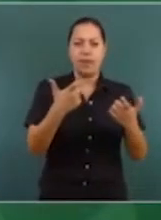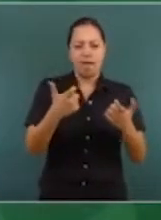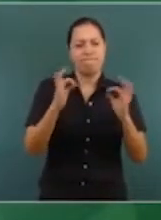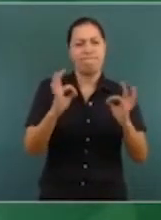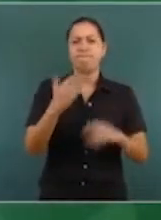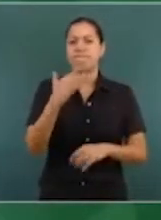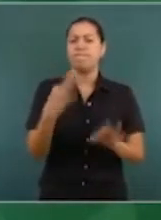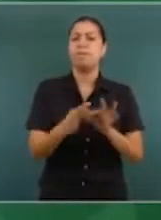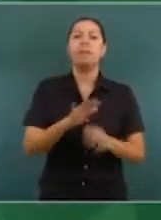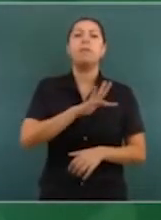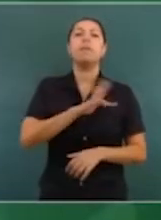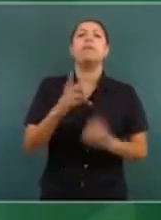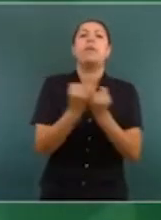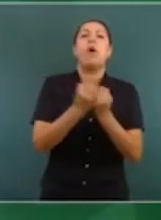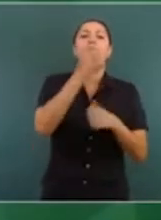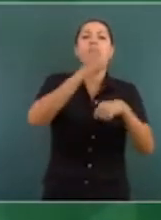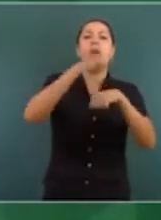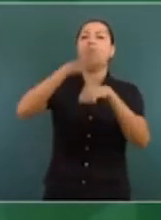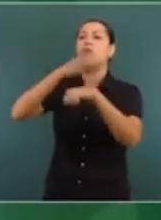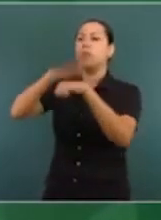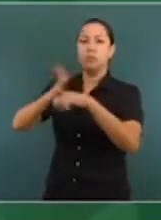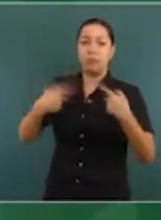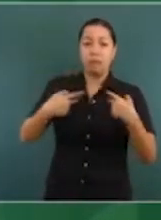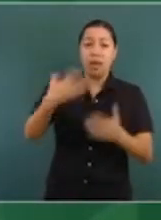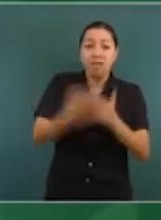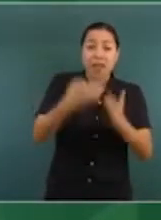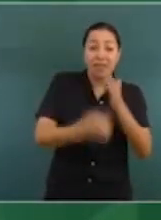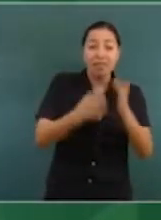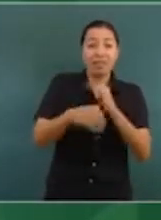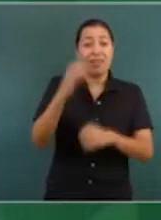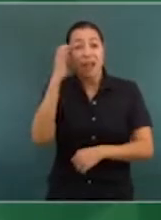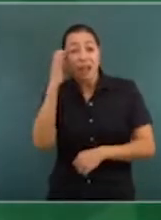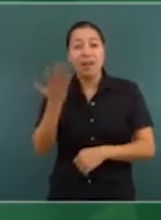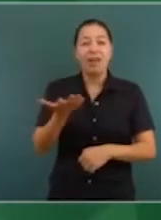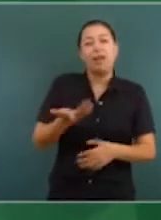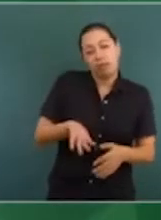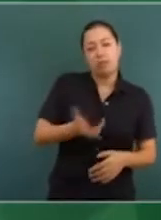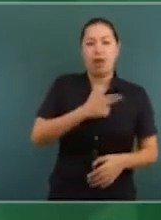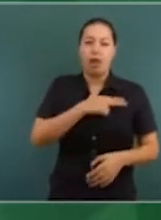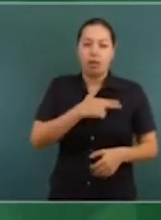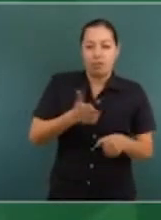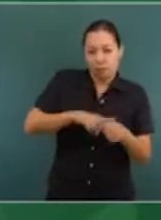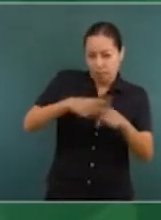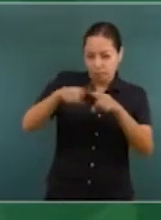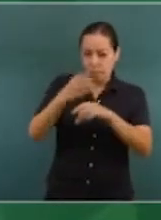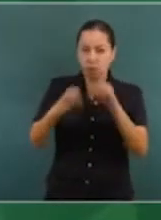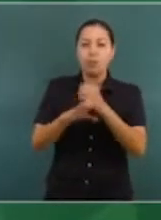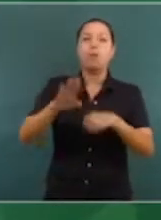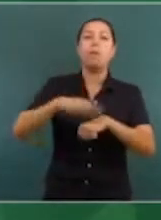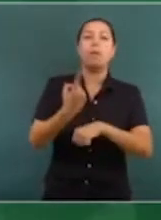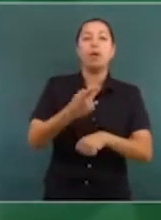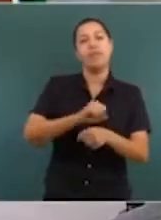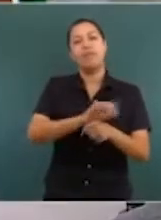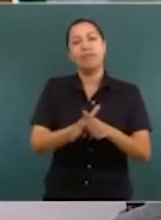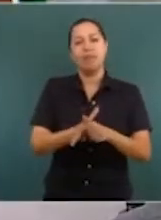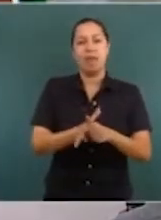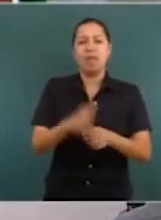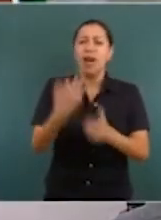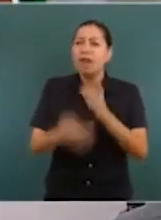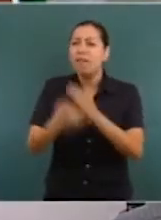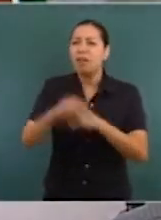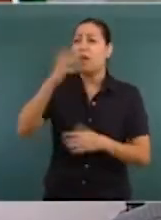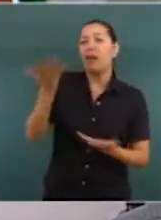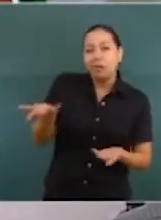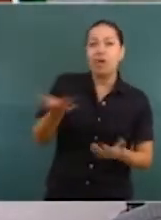decir, a nadie le va a faltar una cama para ser atendido ante la pandemia. No van a faltar los